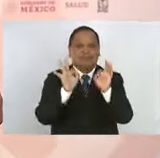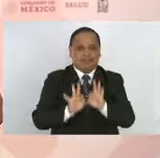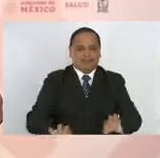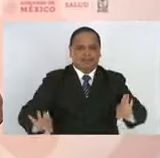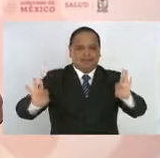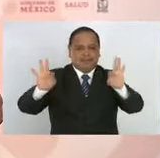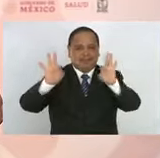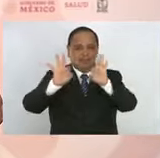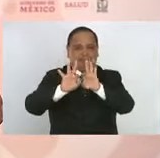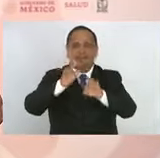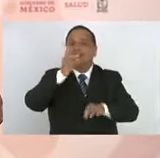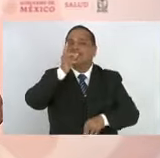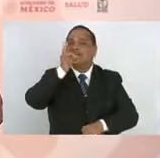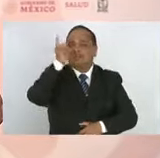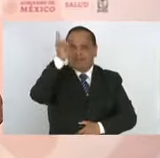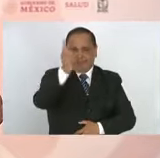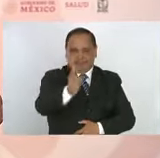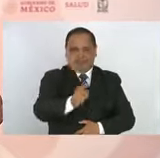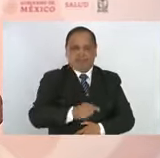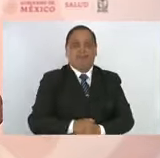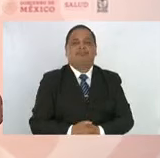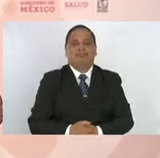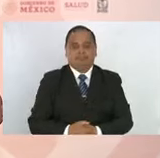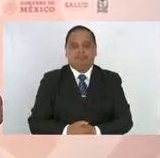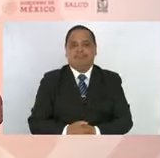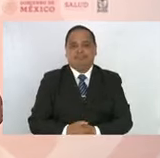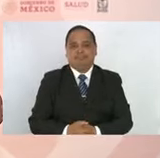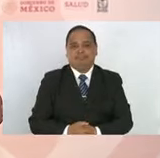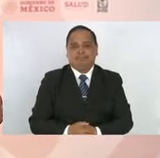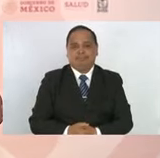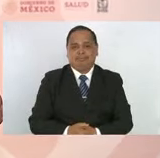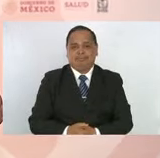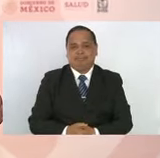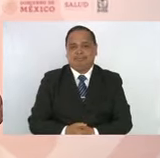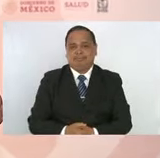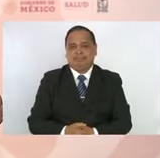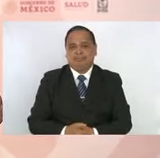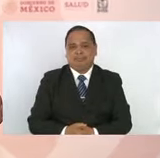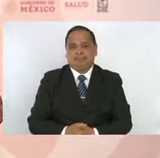decirles que hemos abierto